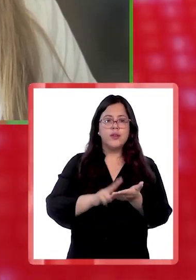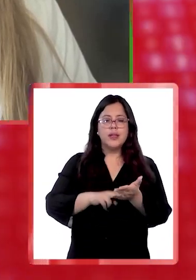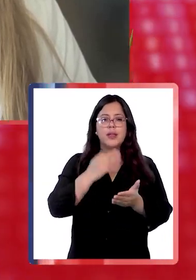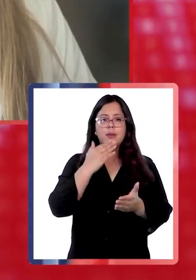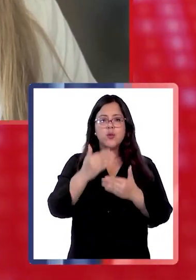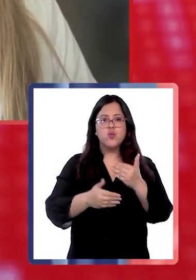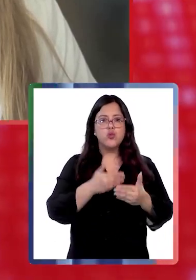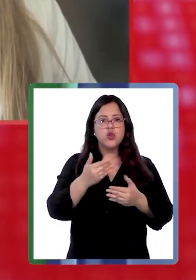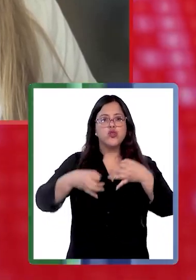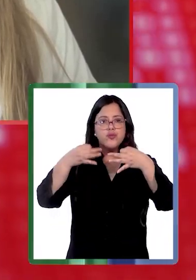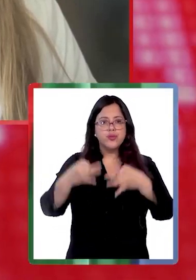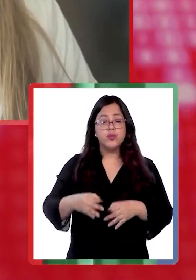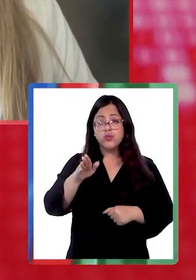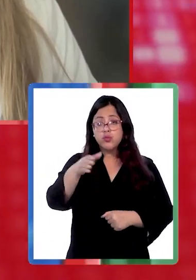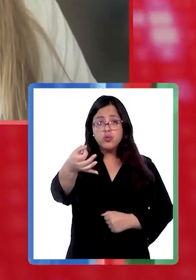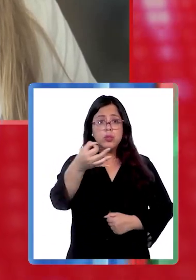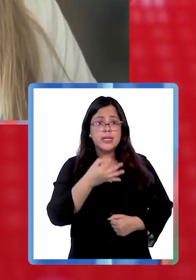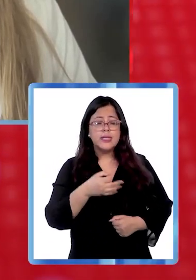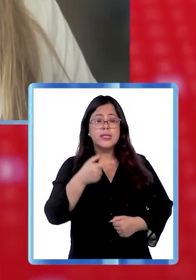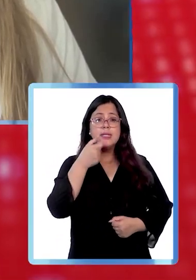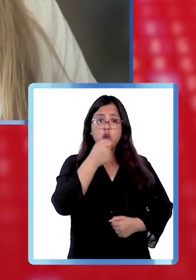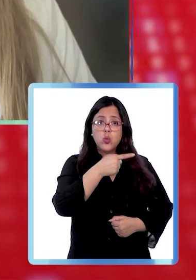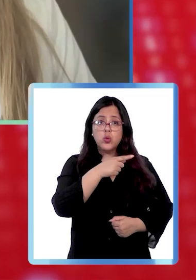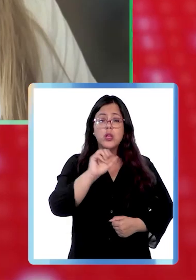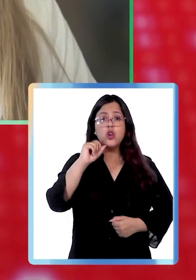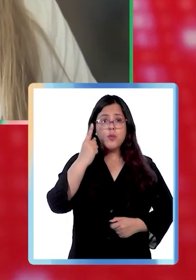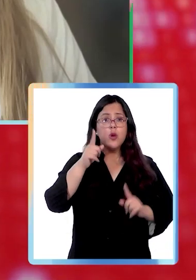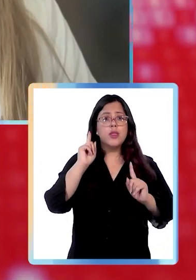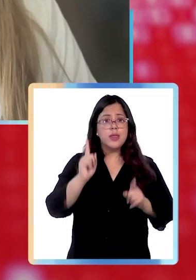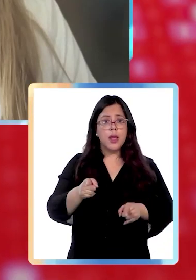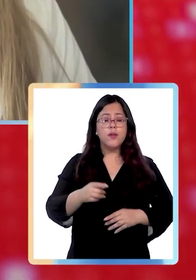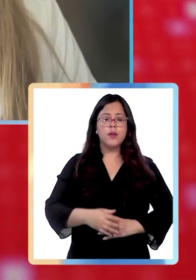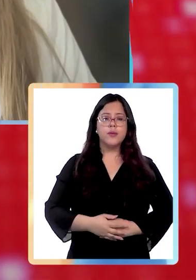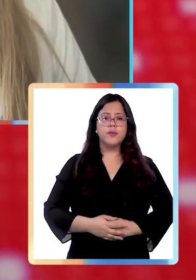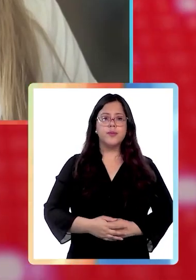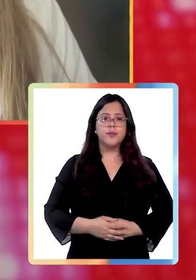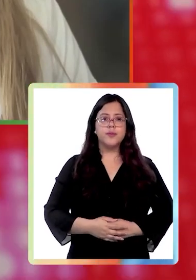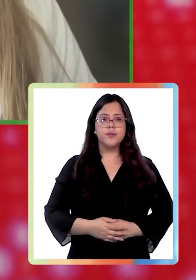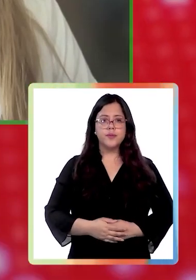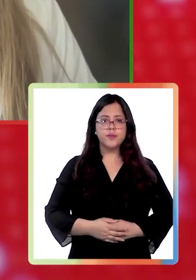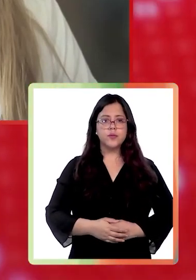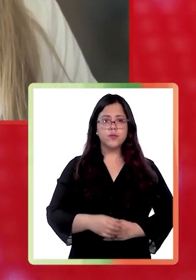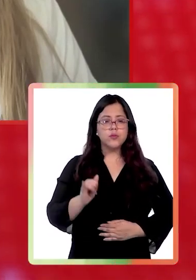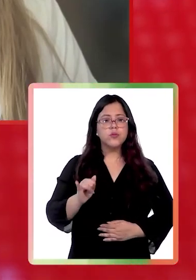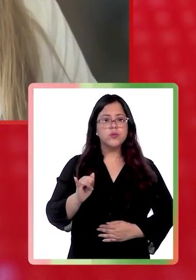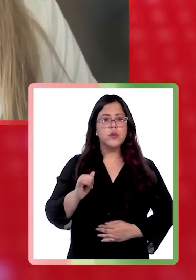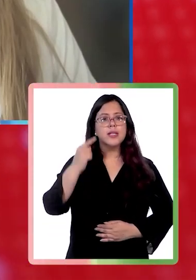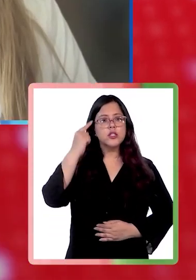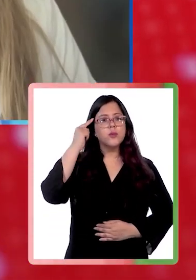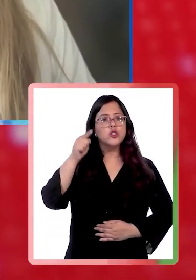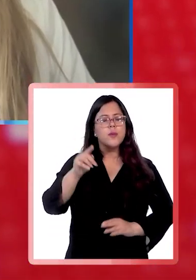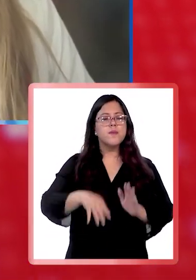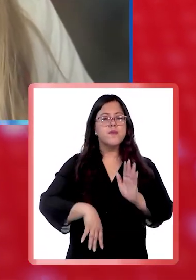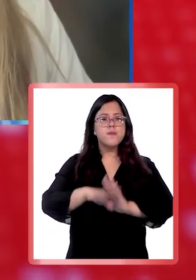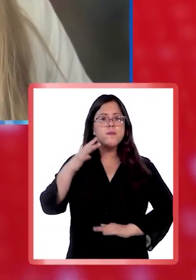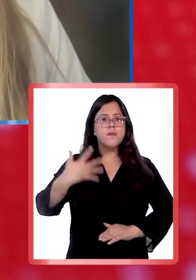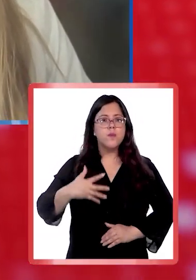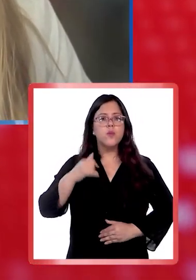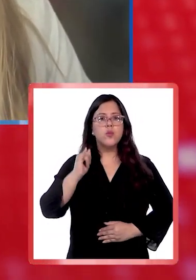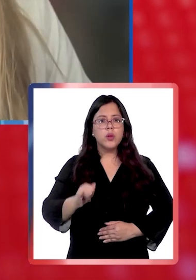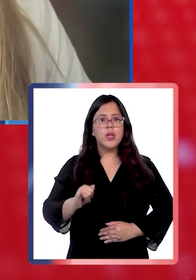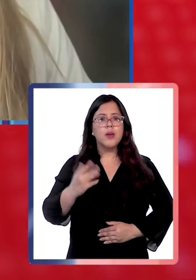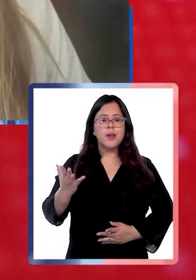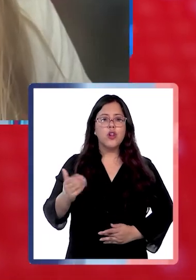real acompañamiento y un proceso a seguir, porque como dijo usted, la denuncia es lo primero que hay que interponer. Sí, yo creo que lo